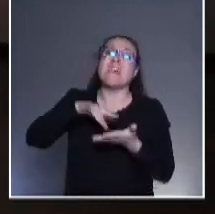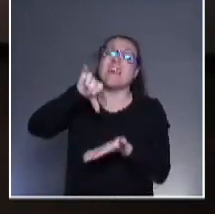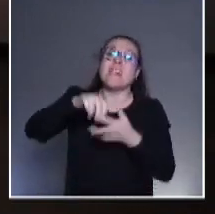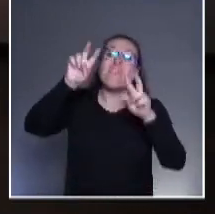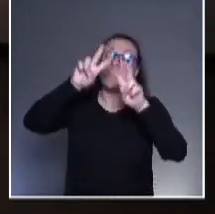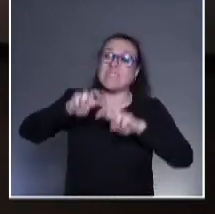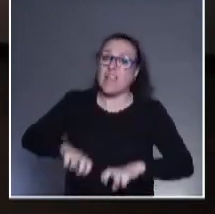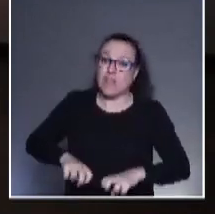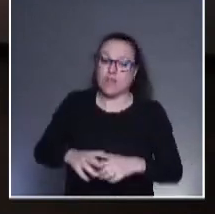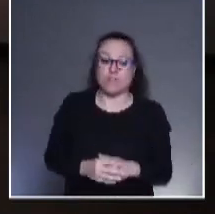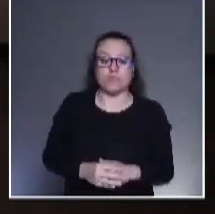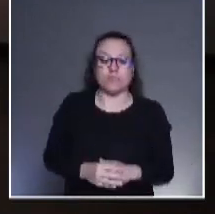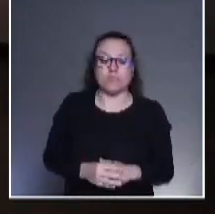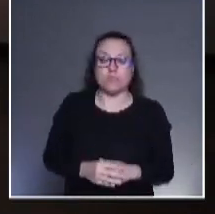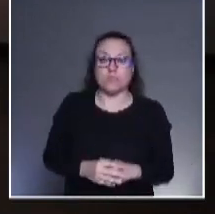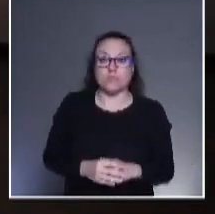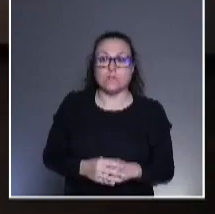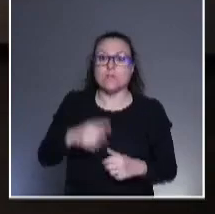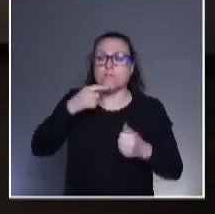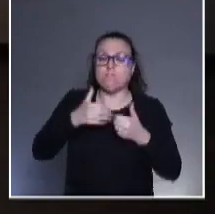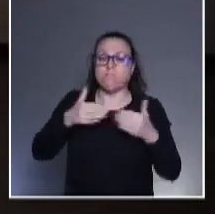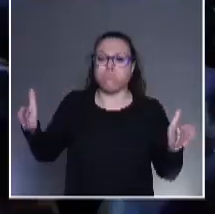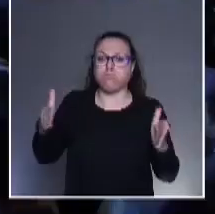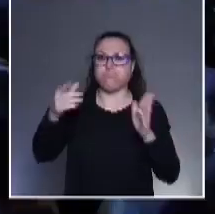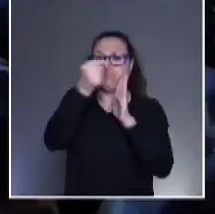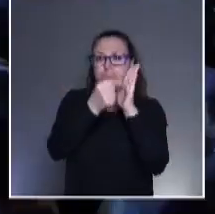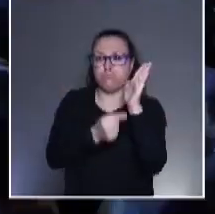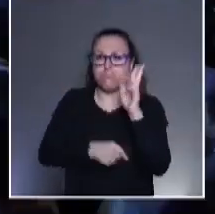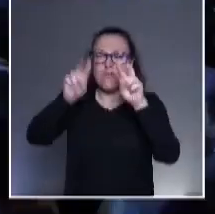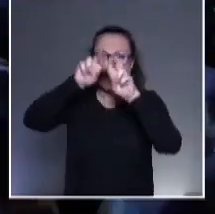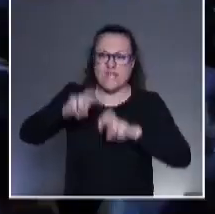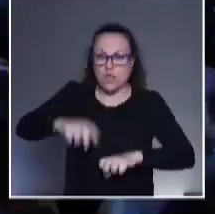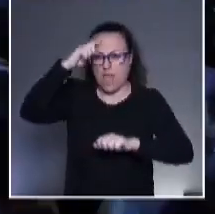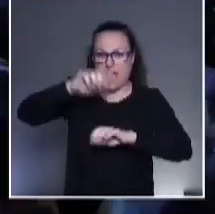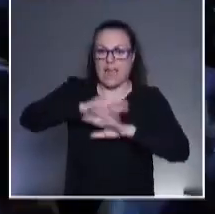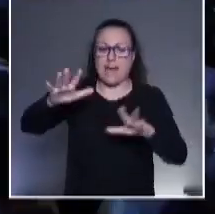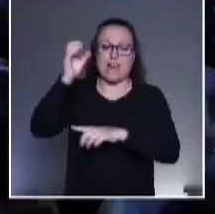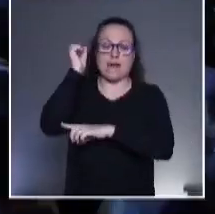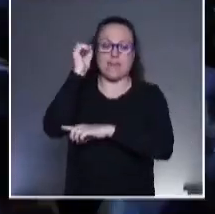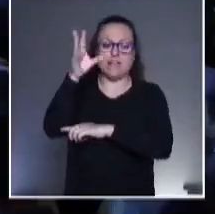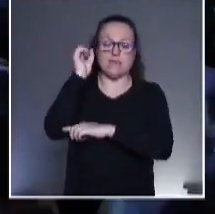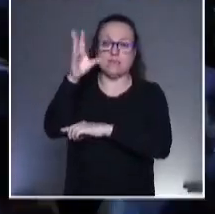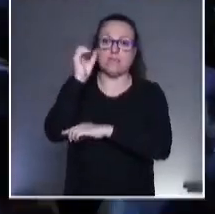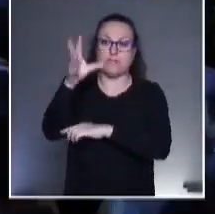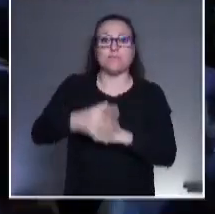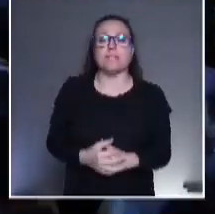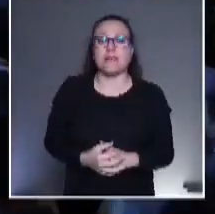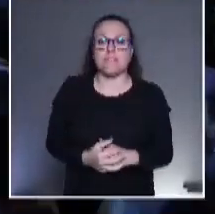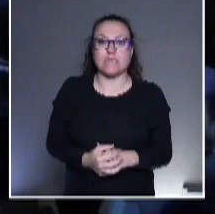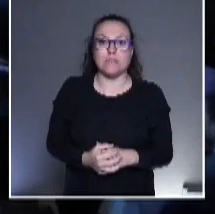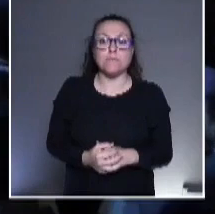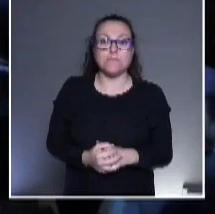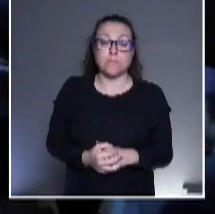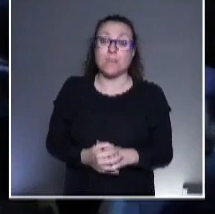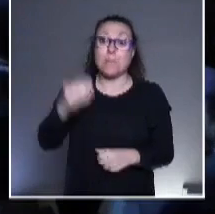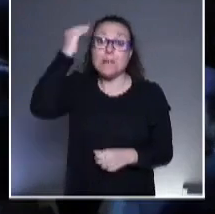investigación, que tiene un amplio y exhaustivo itinerario en investigación y clarificación de discurso jurídico y administrativo, pensamos que